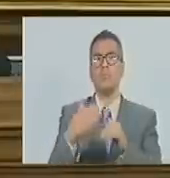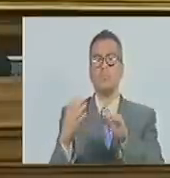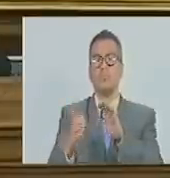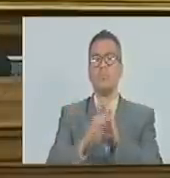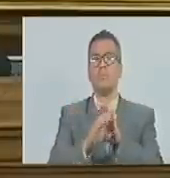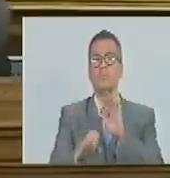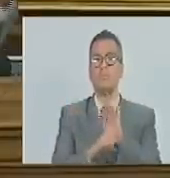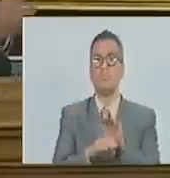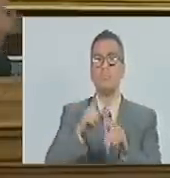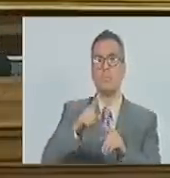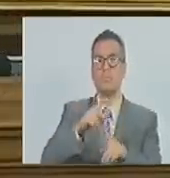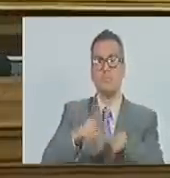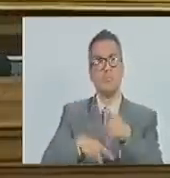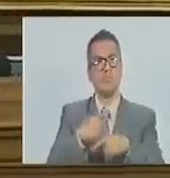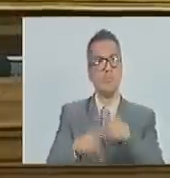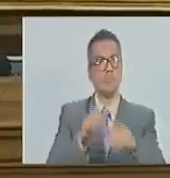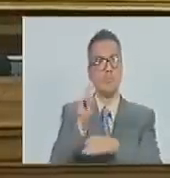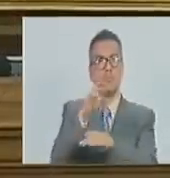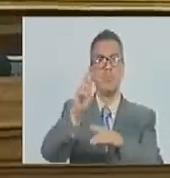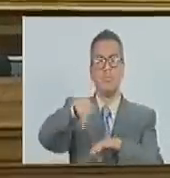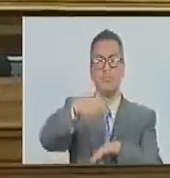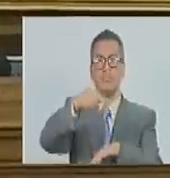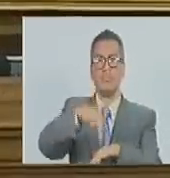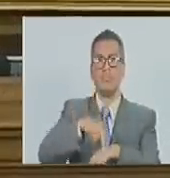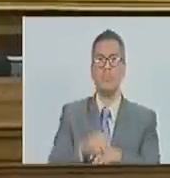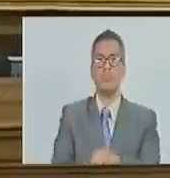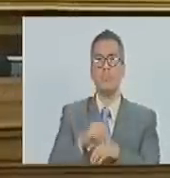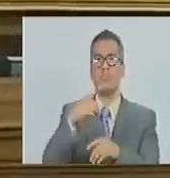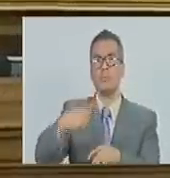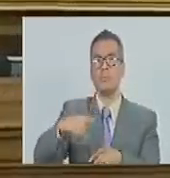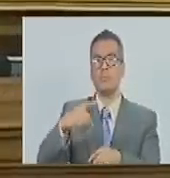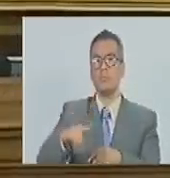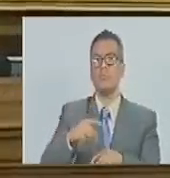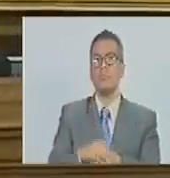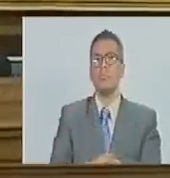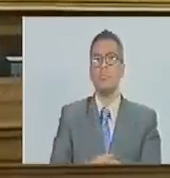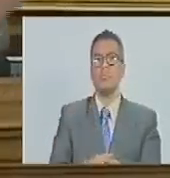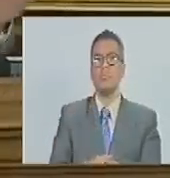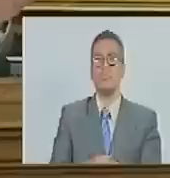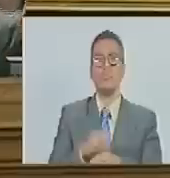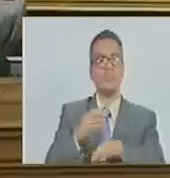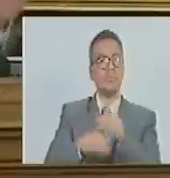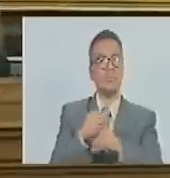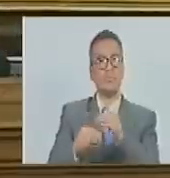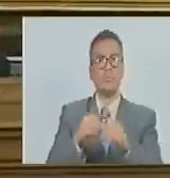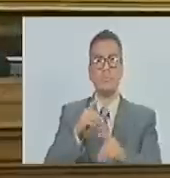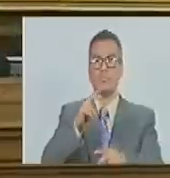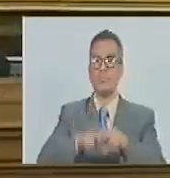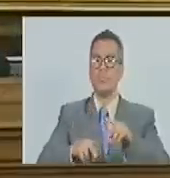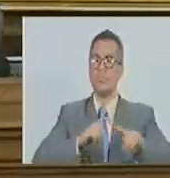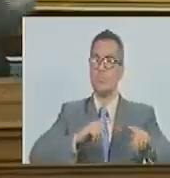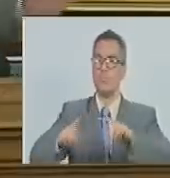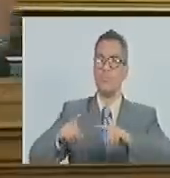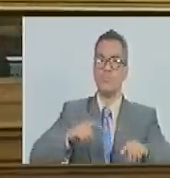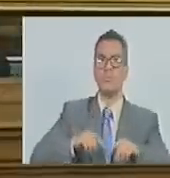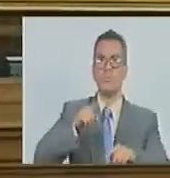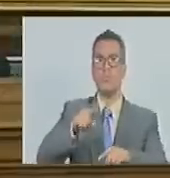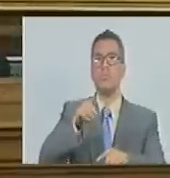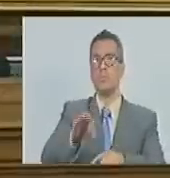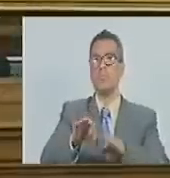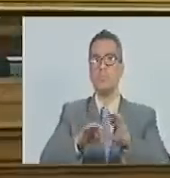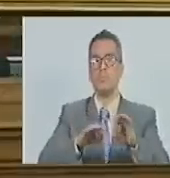extraconstitucional, y procede la Asamblea Nacional en derecho a cumplir con sus obligaciones de